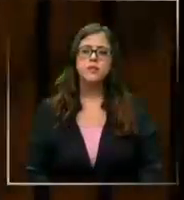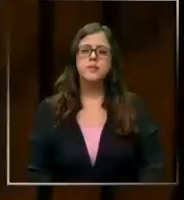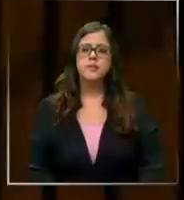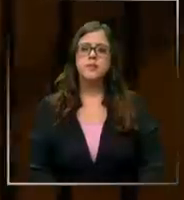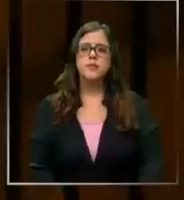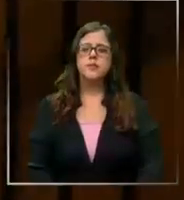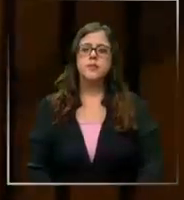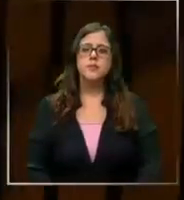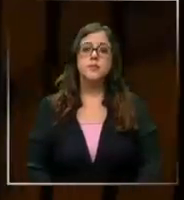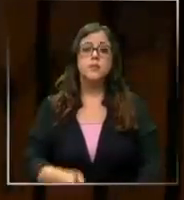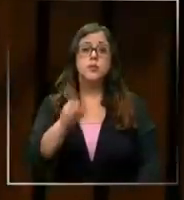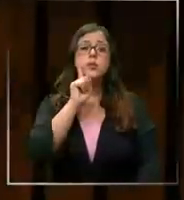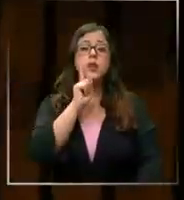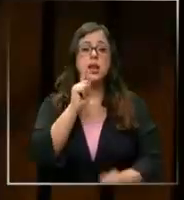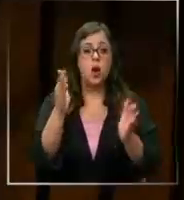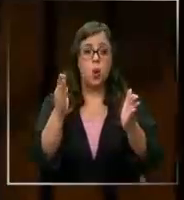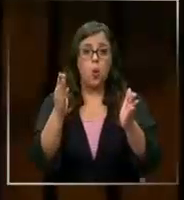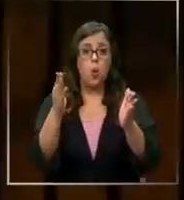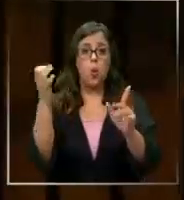¿Y anda con cuchillo?